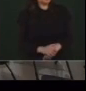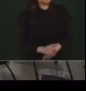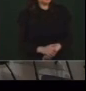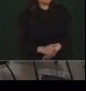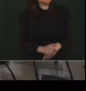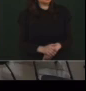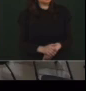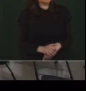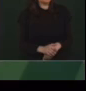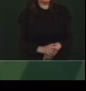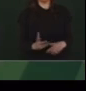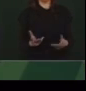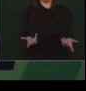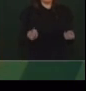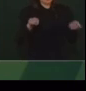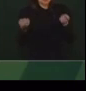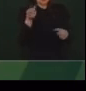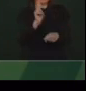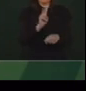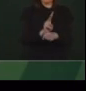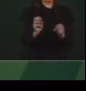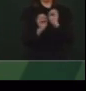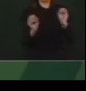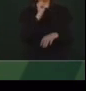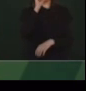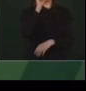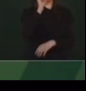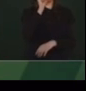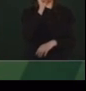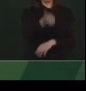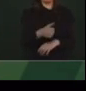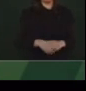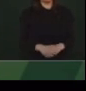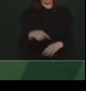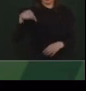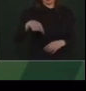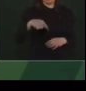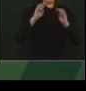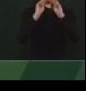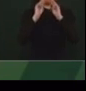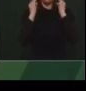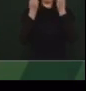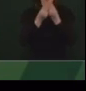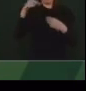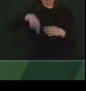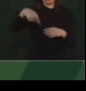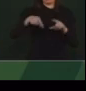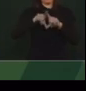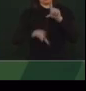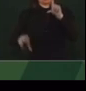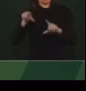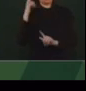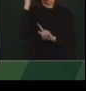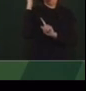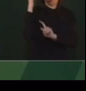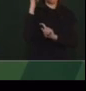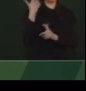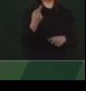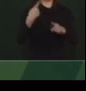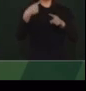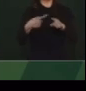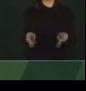sin ningún control? El 80% de las armas de alto poder que utiliza la delincuencia en México se venden